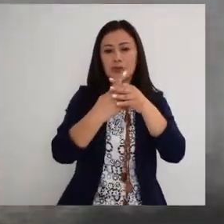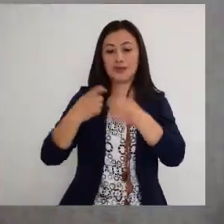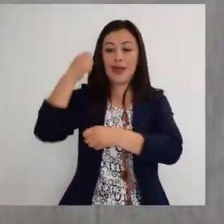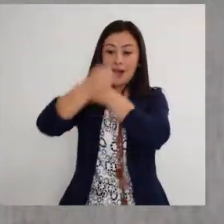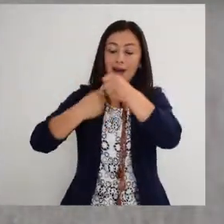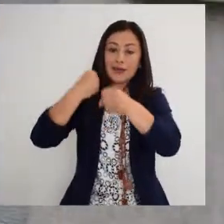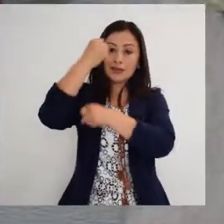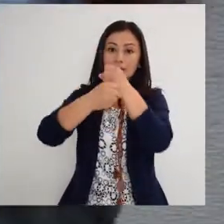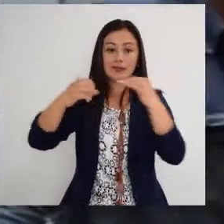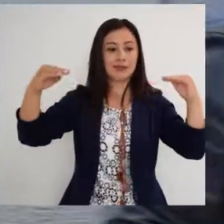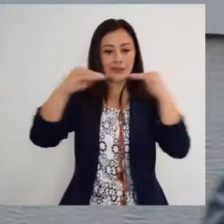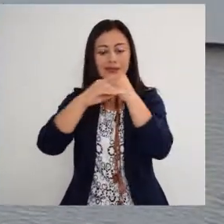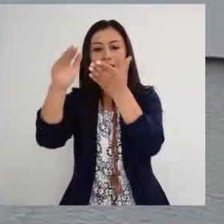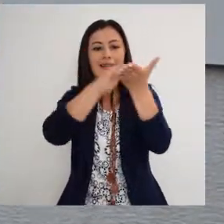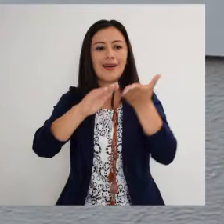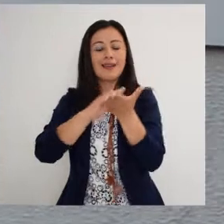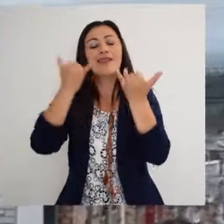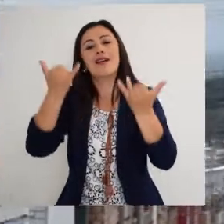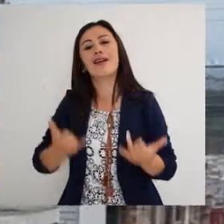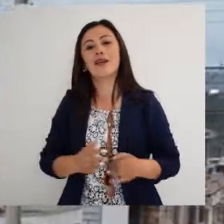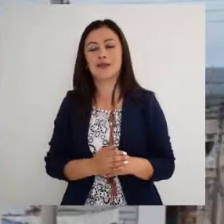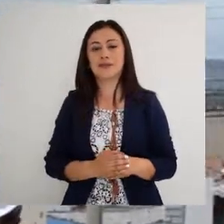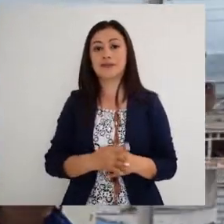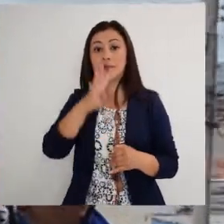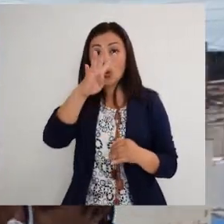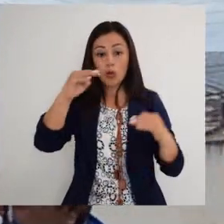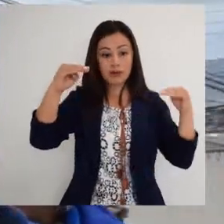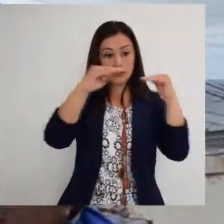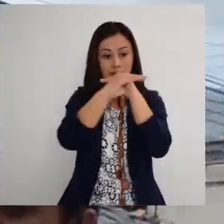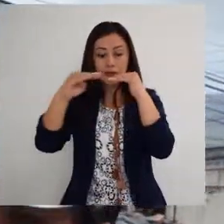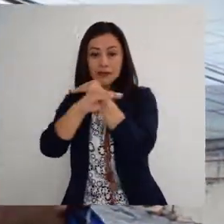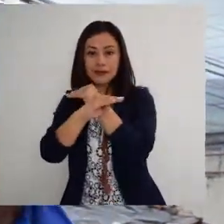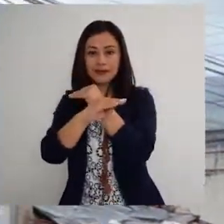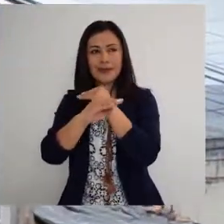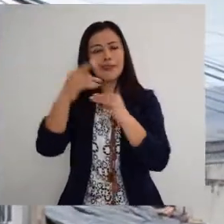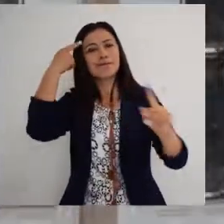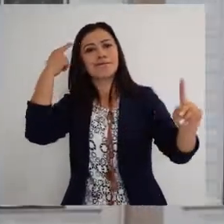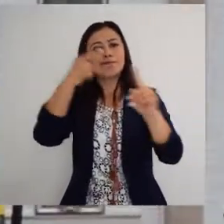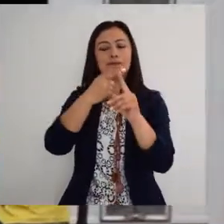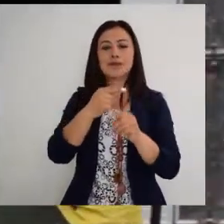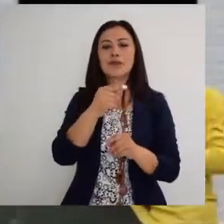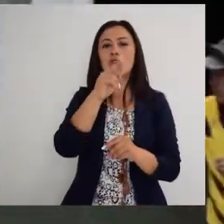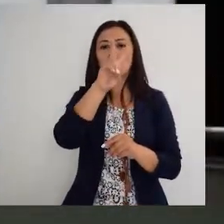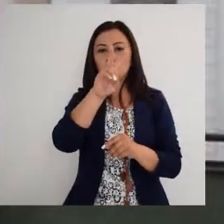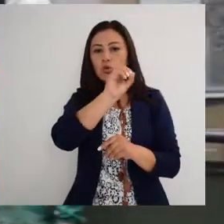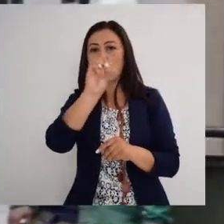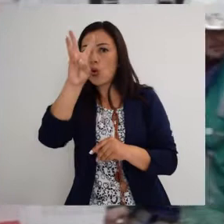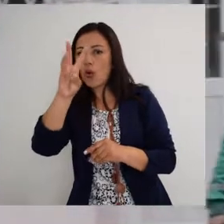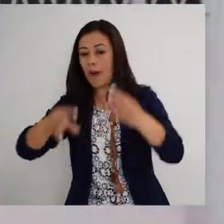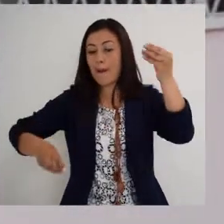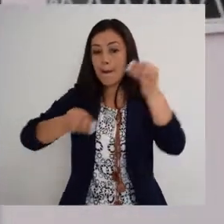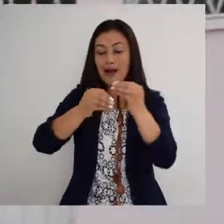muchísimos años estamos nuevamente haciendo intervención. Ahora 4 calles aquí en el barrio Libertador, pero la idea es que podamos hacer